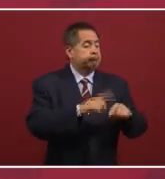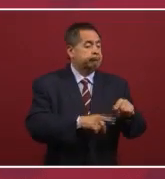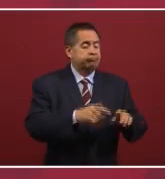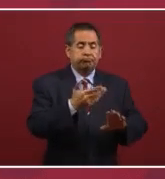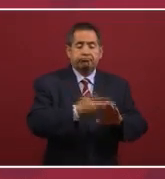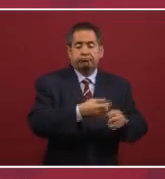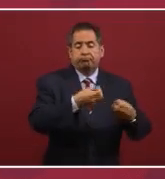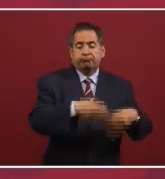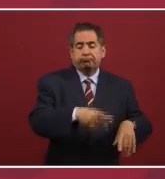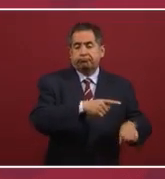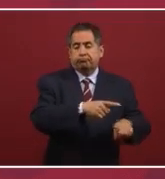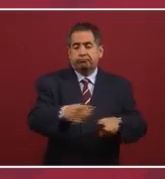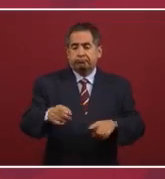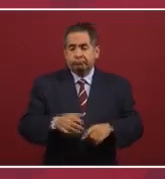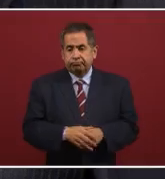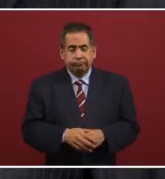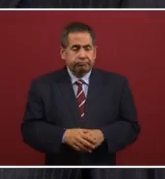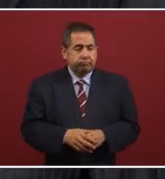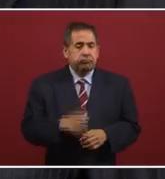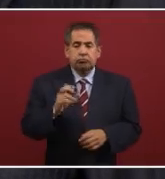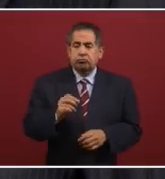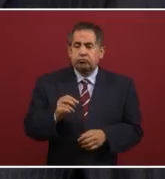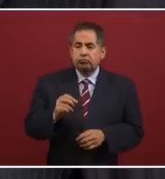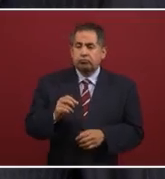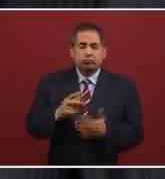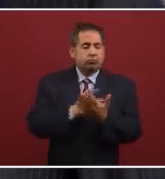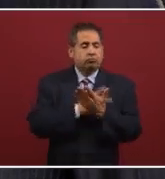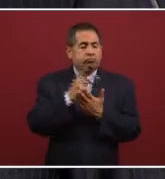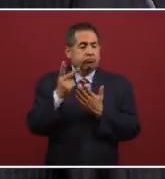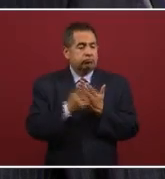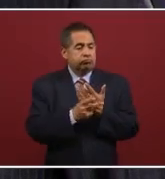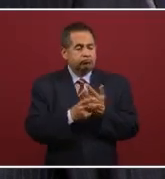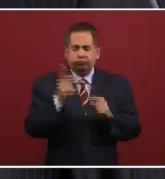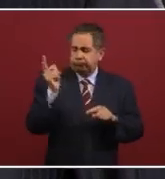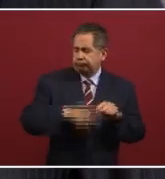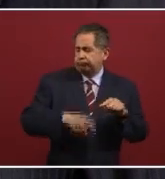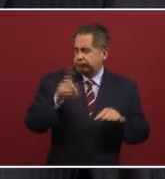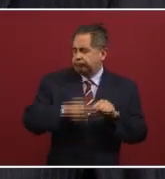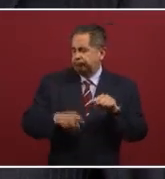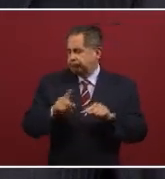a los de abajo o recortar programas sociales,